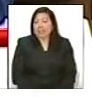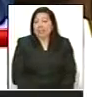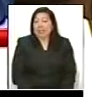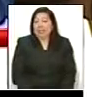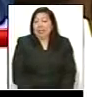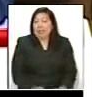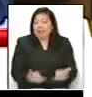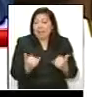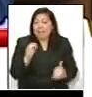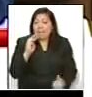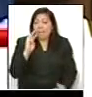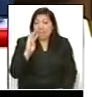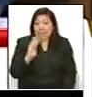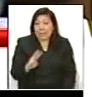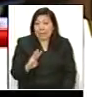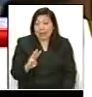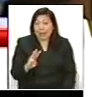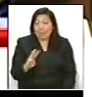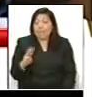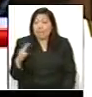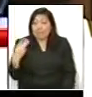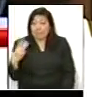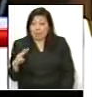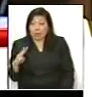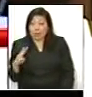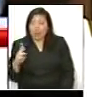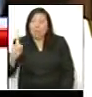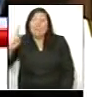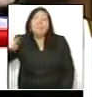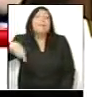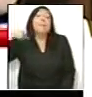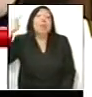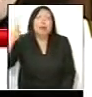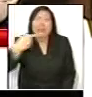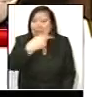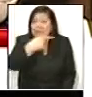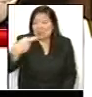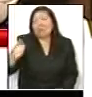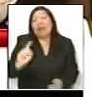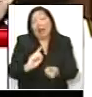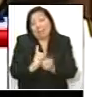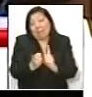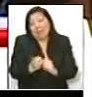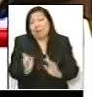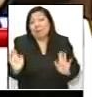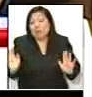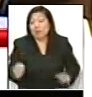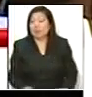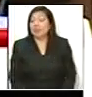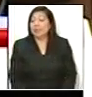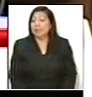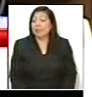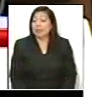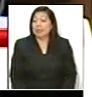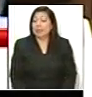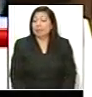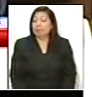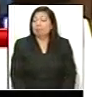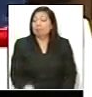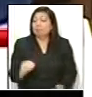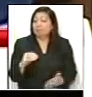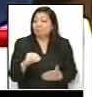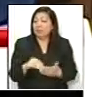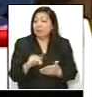Mantenemos ahora martes y miércoles y la siguiente semana el martes a primera hora, porque ya hay mesa técnica para el viernes también. El día martes a primera hora ponemos